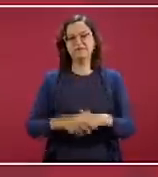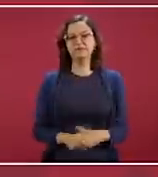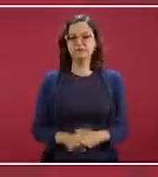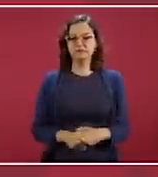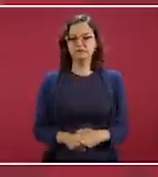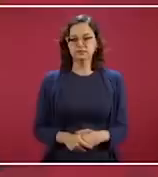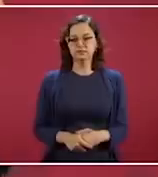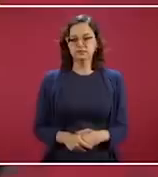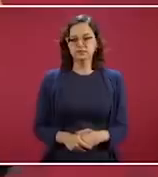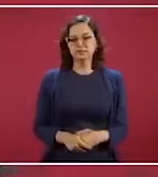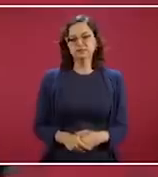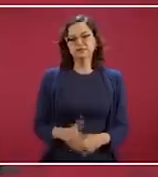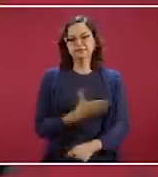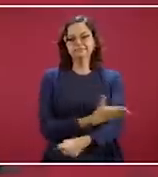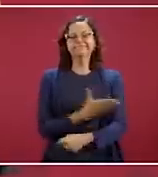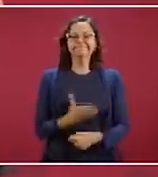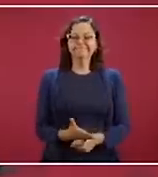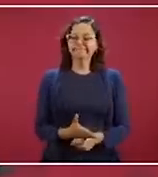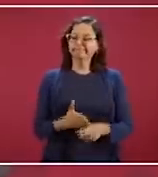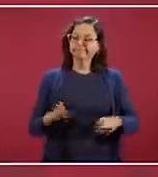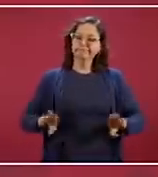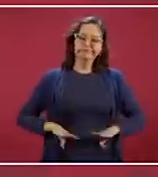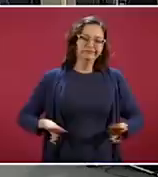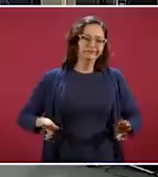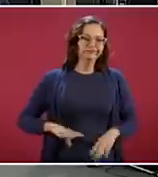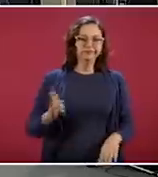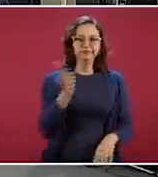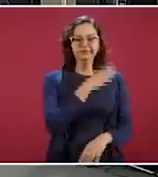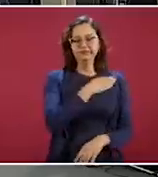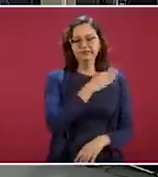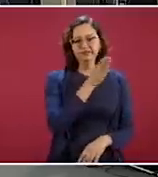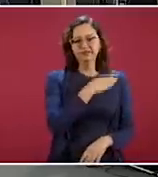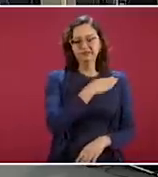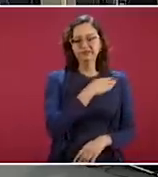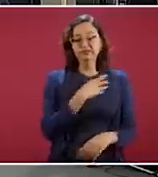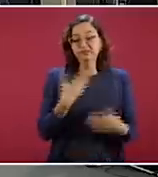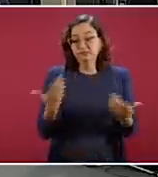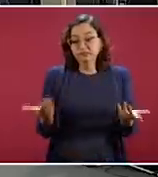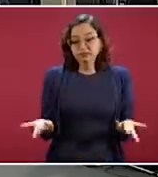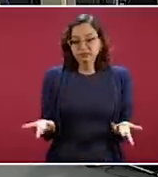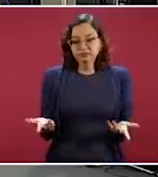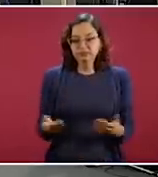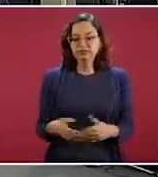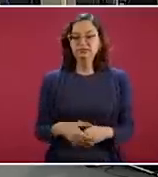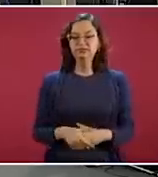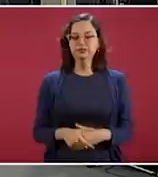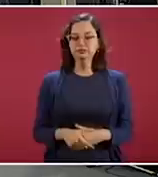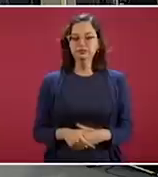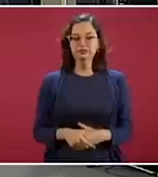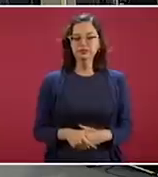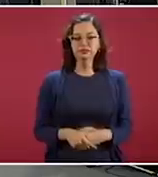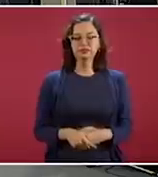Un hombre bueno, Madero. Entonces,